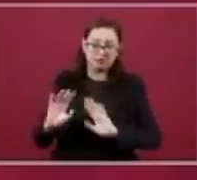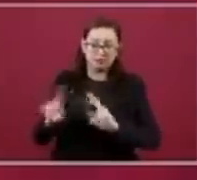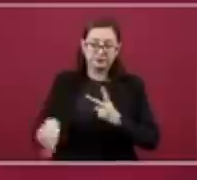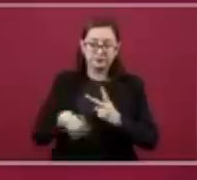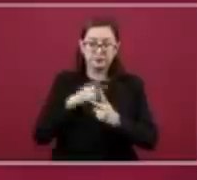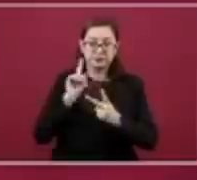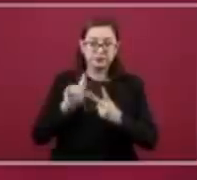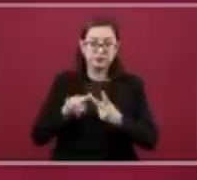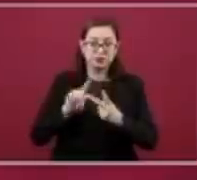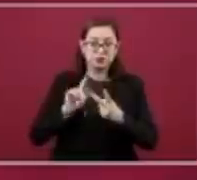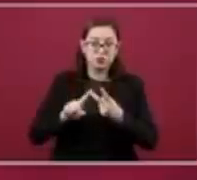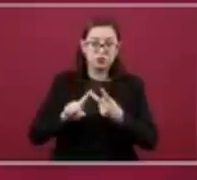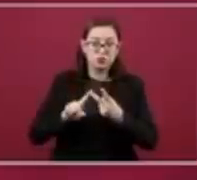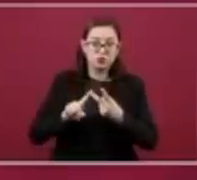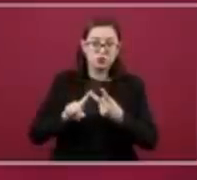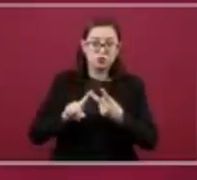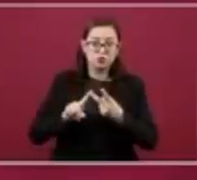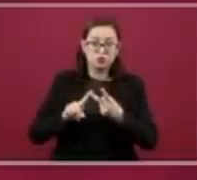Segundo,